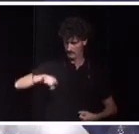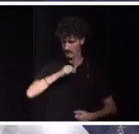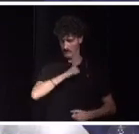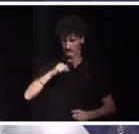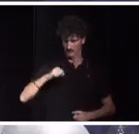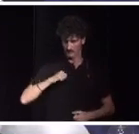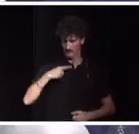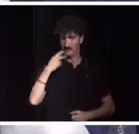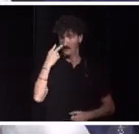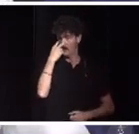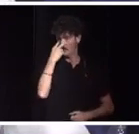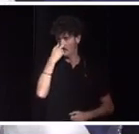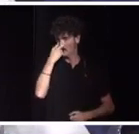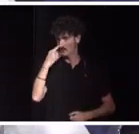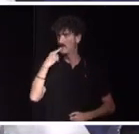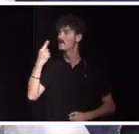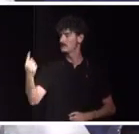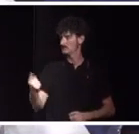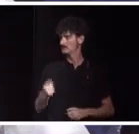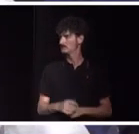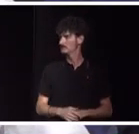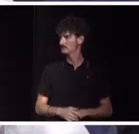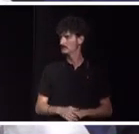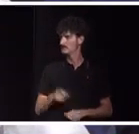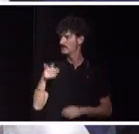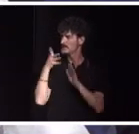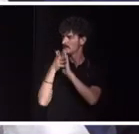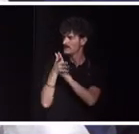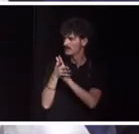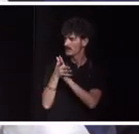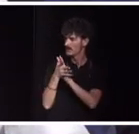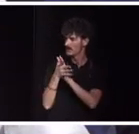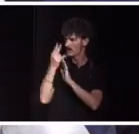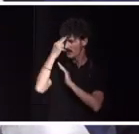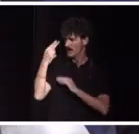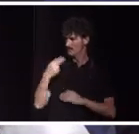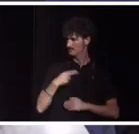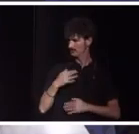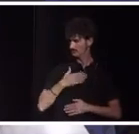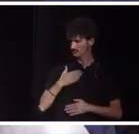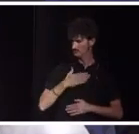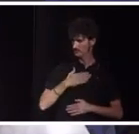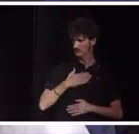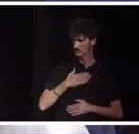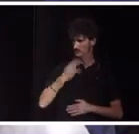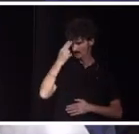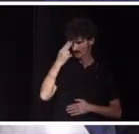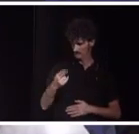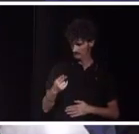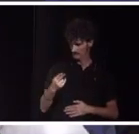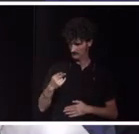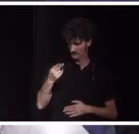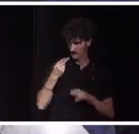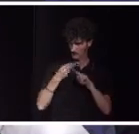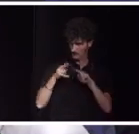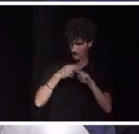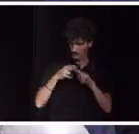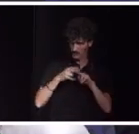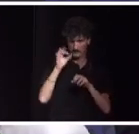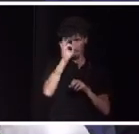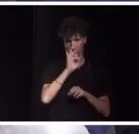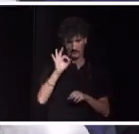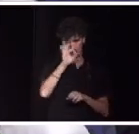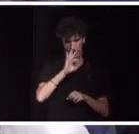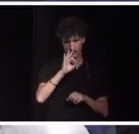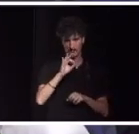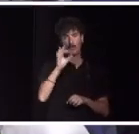dicho Ione Belarra, significa exigir respeto para esta fuerza. La misma fuerza, el mismo respeto que